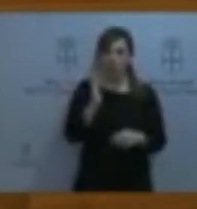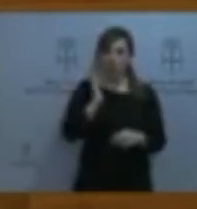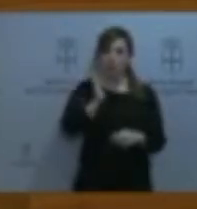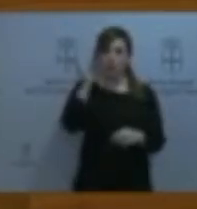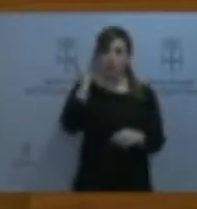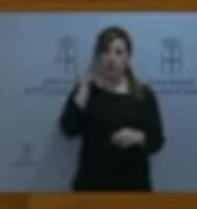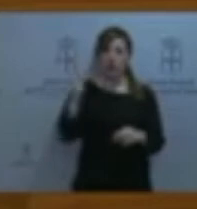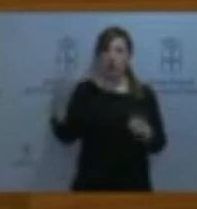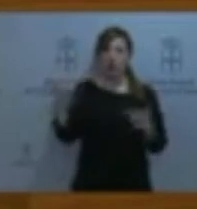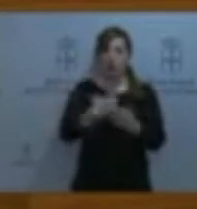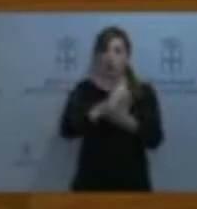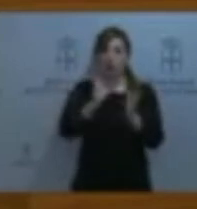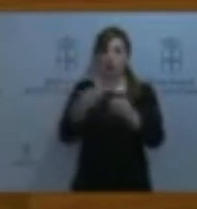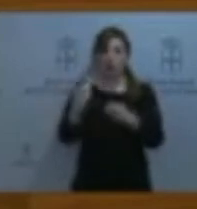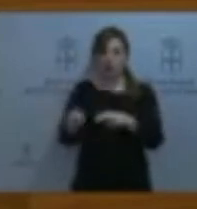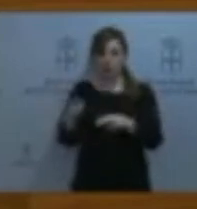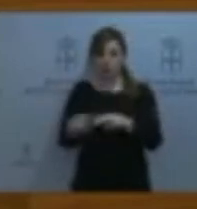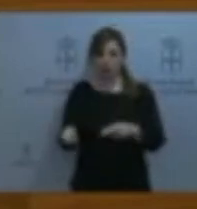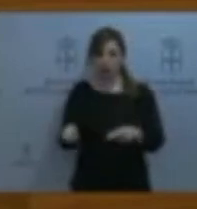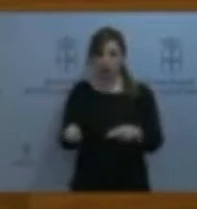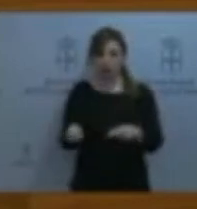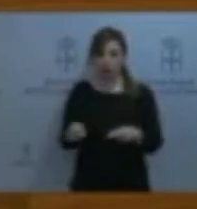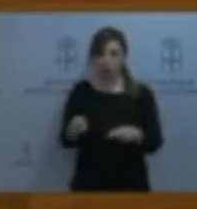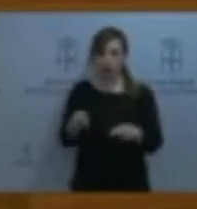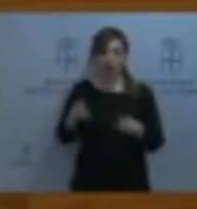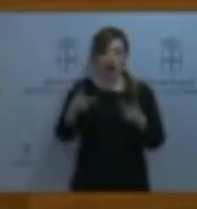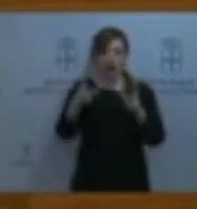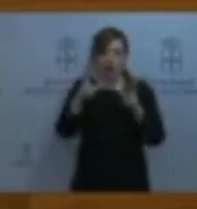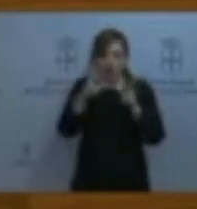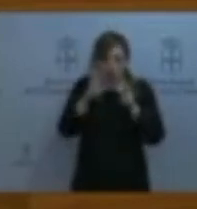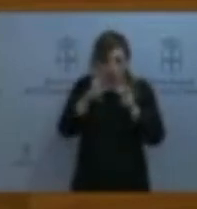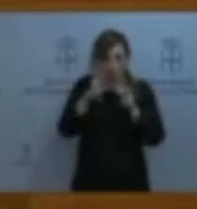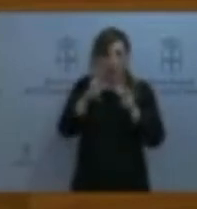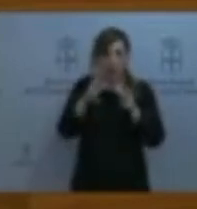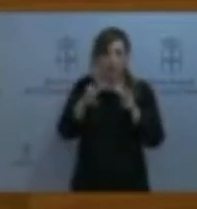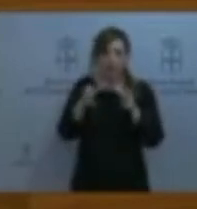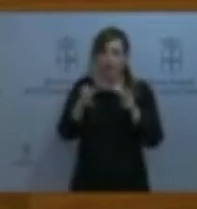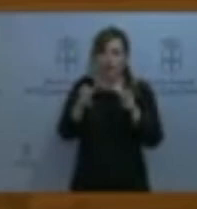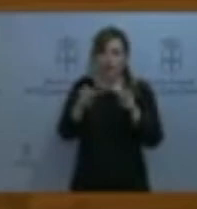unánimemente todos los partidos el escandaloso espectáculo que se hizo